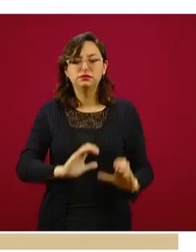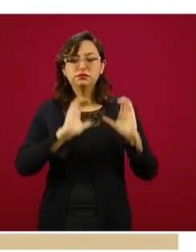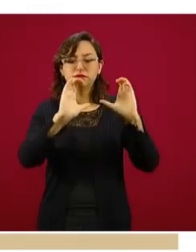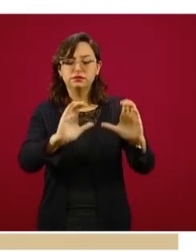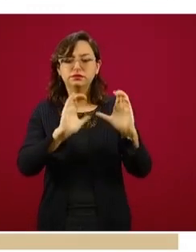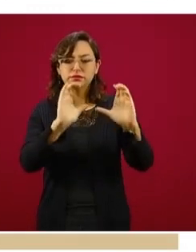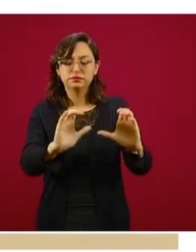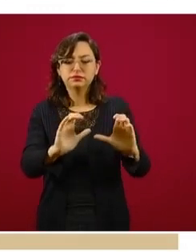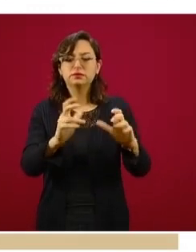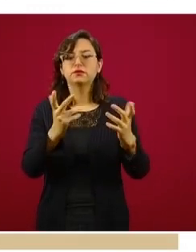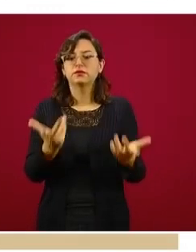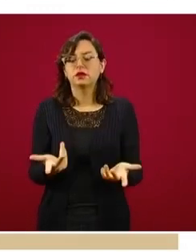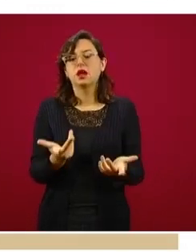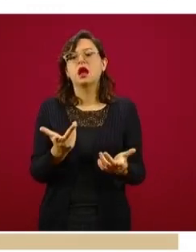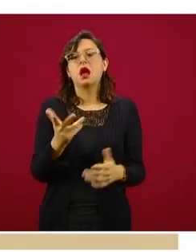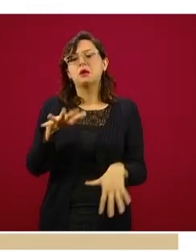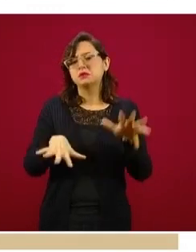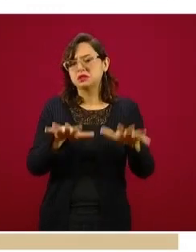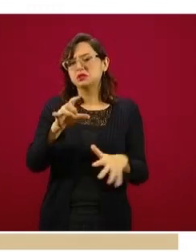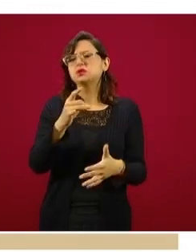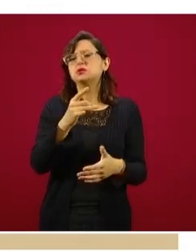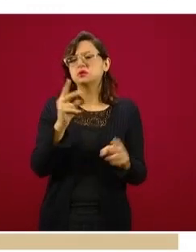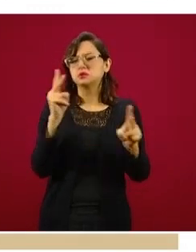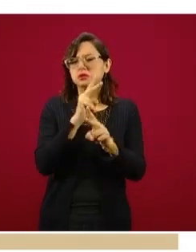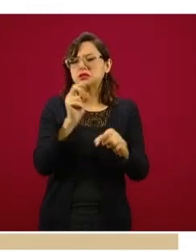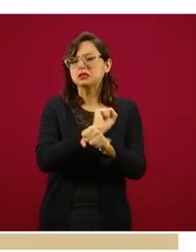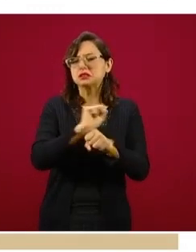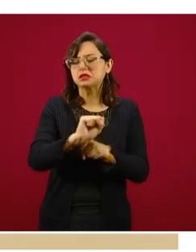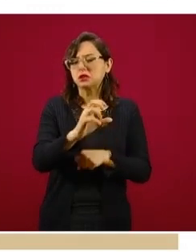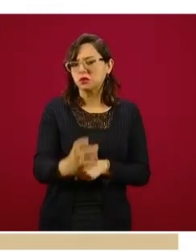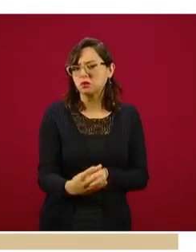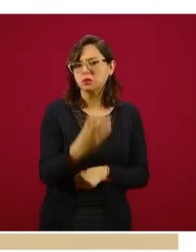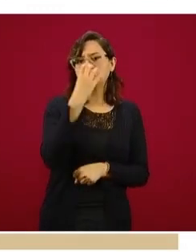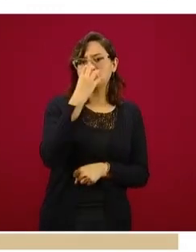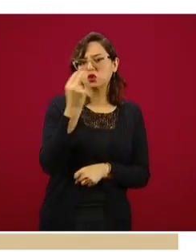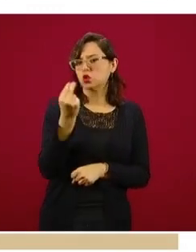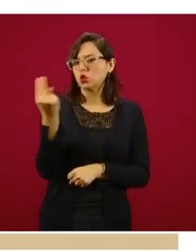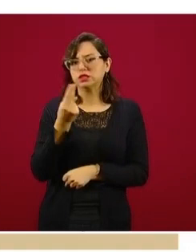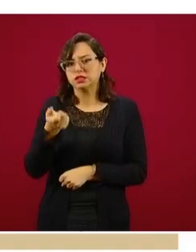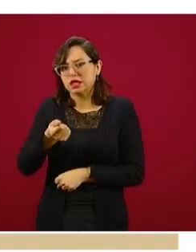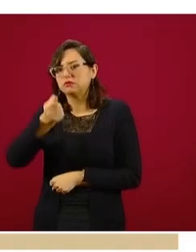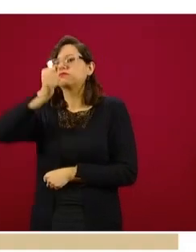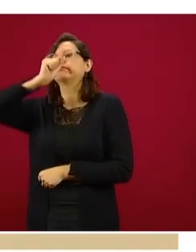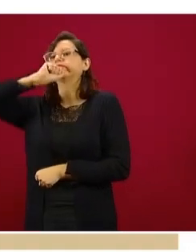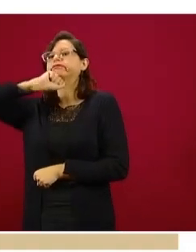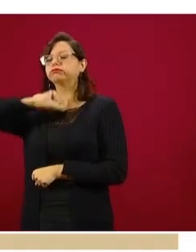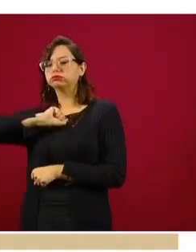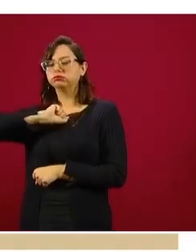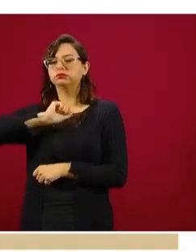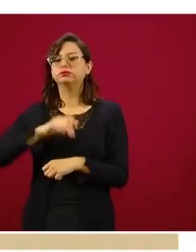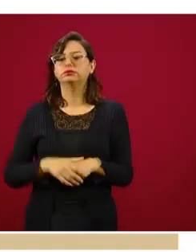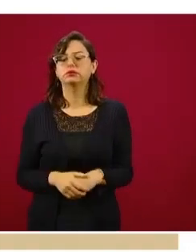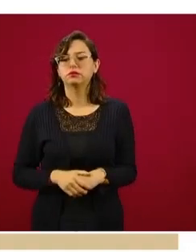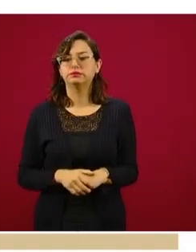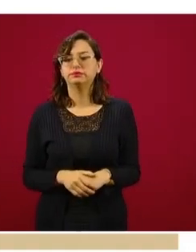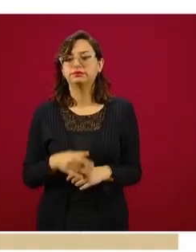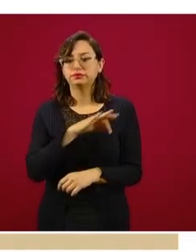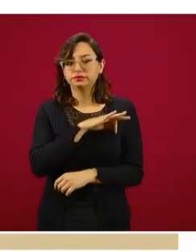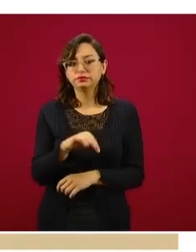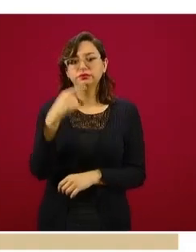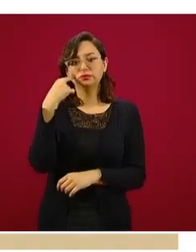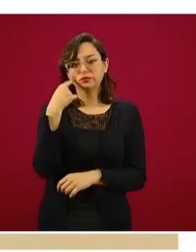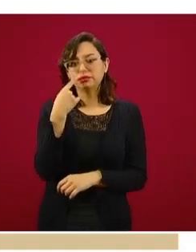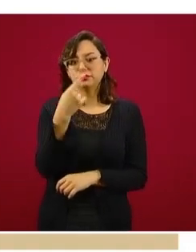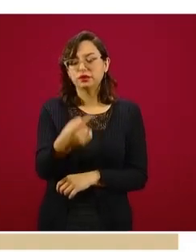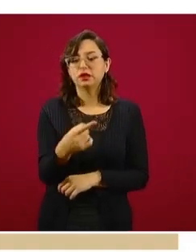casos suplementación de oxígeno, pero sin intubación. En el extremo derecho de la gráfica apreciamos que 34%